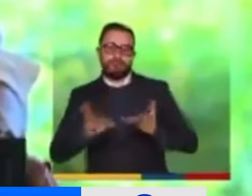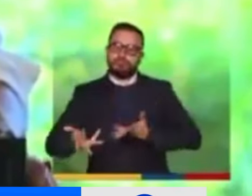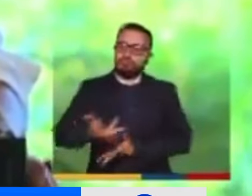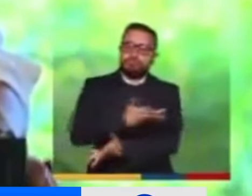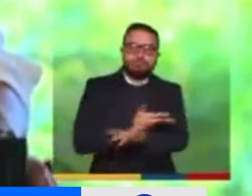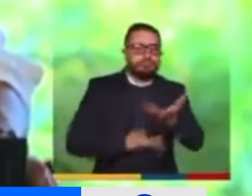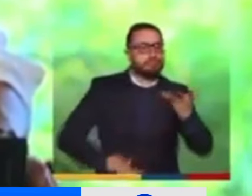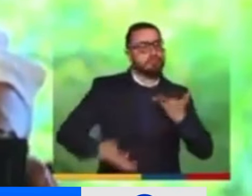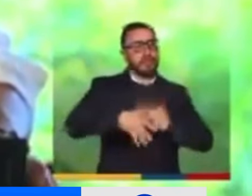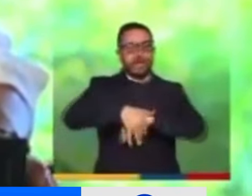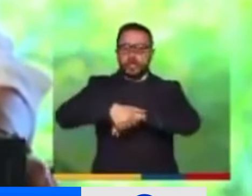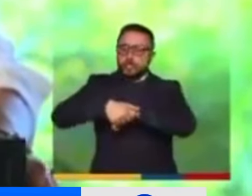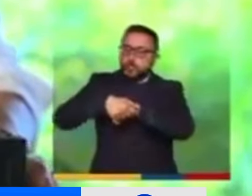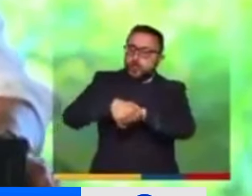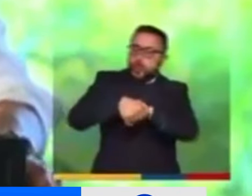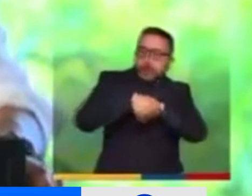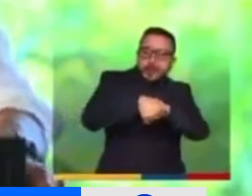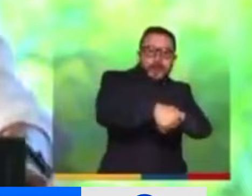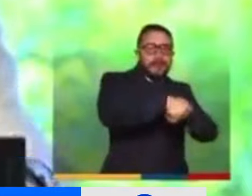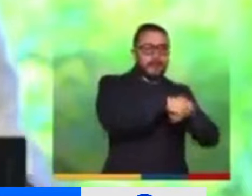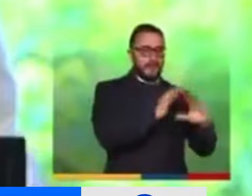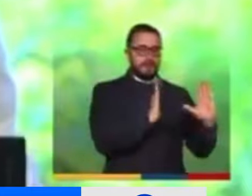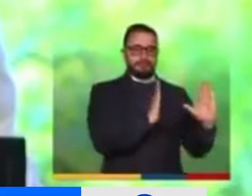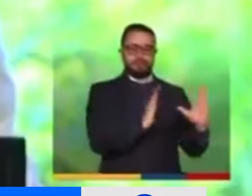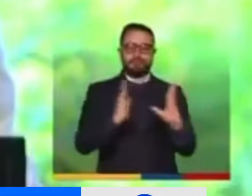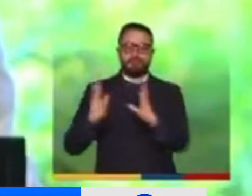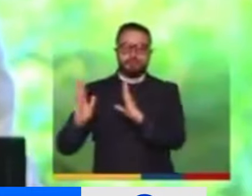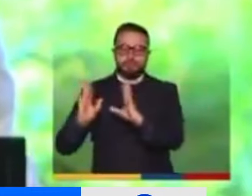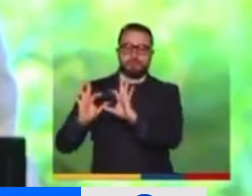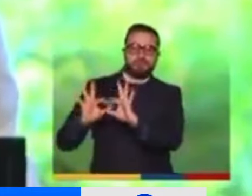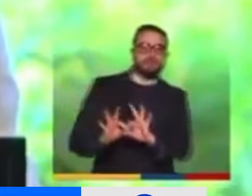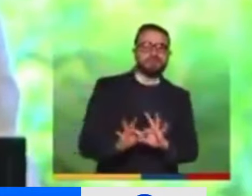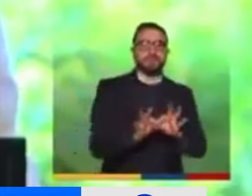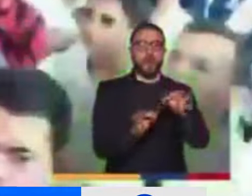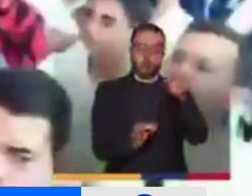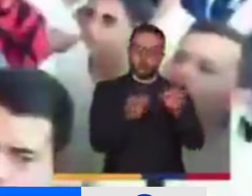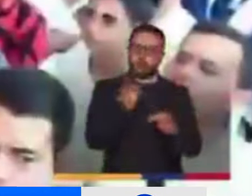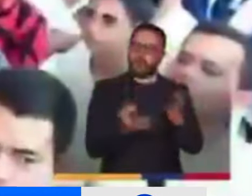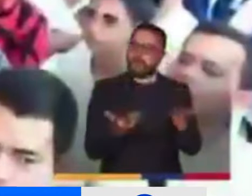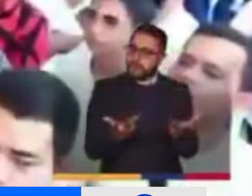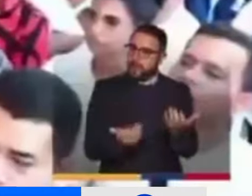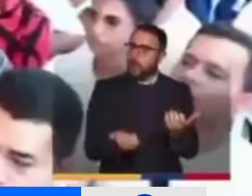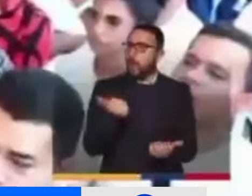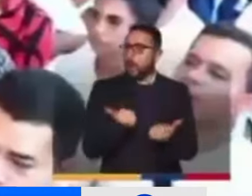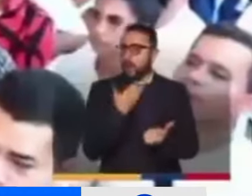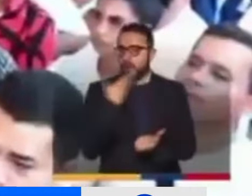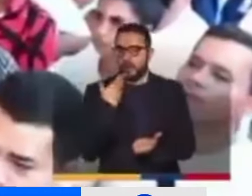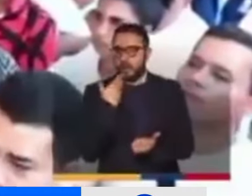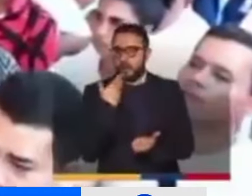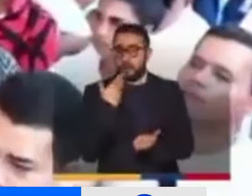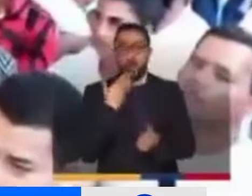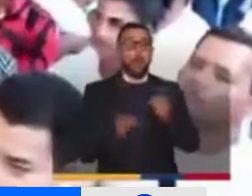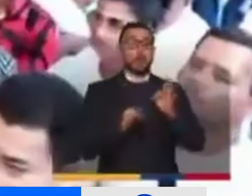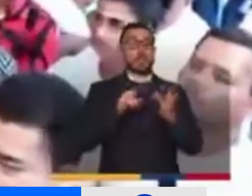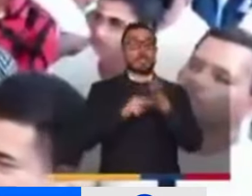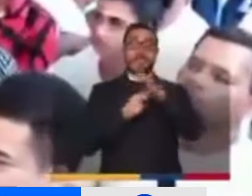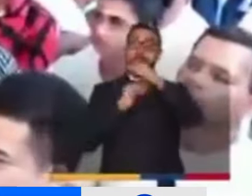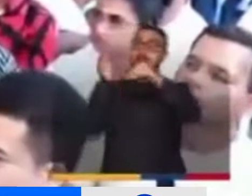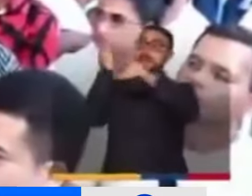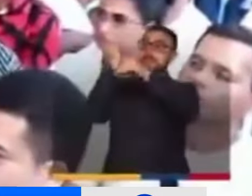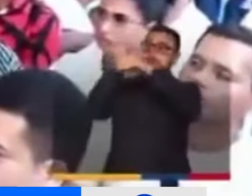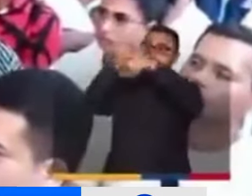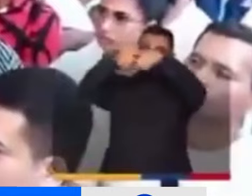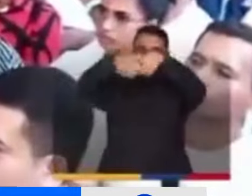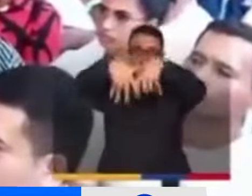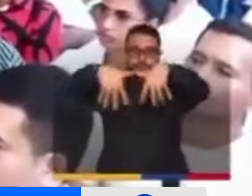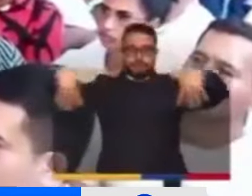El orden que genera la justicia. Justicia no es solamente un aparato institucional con